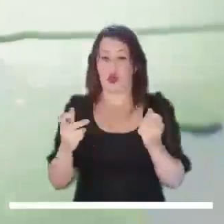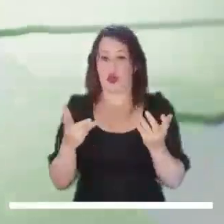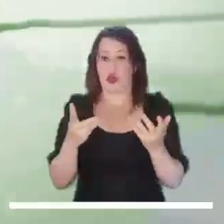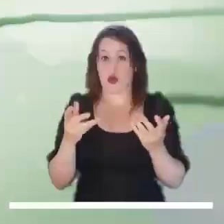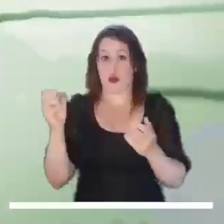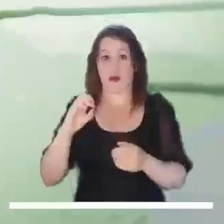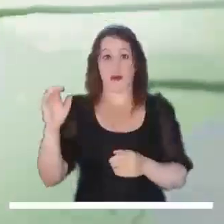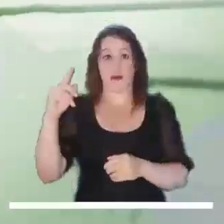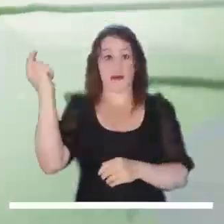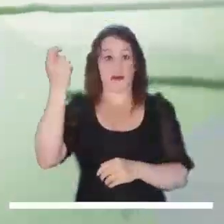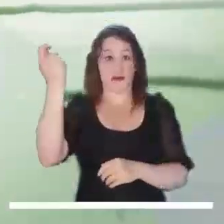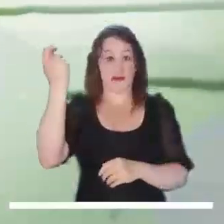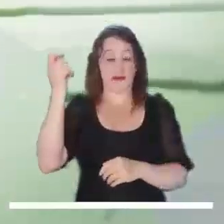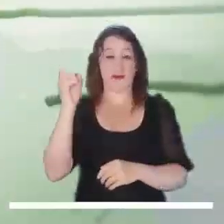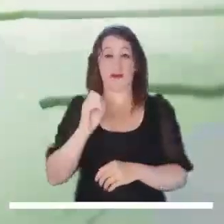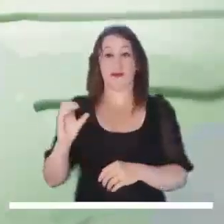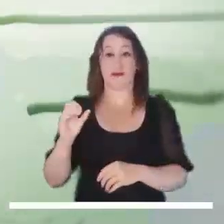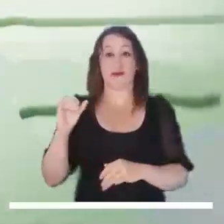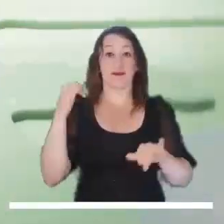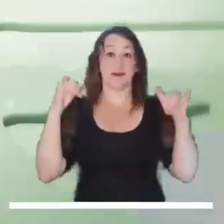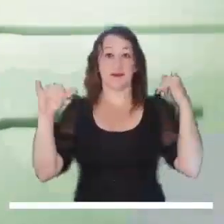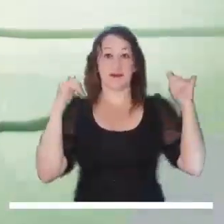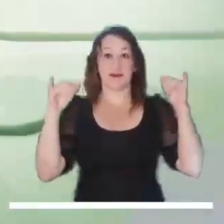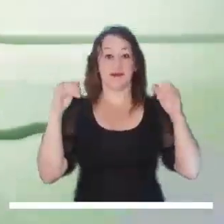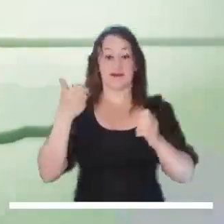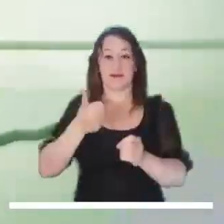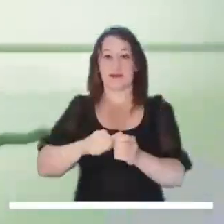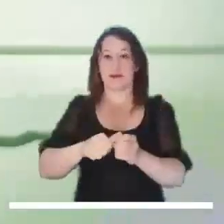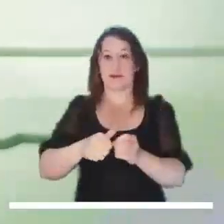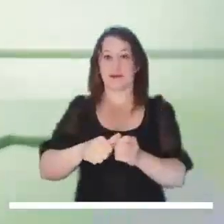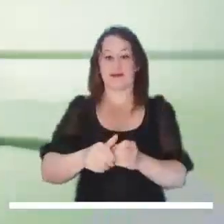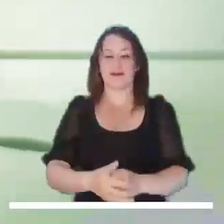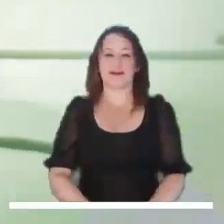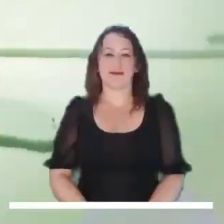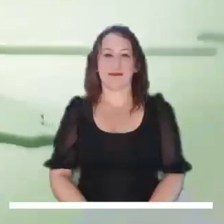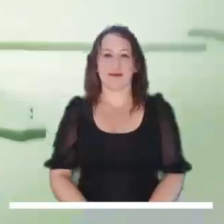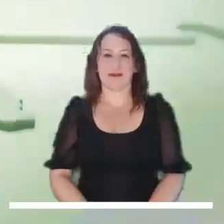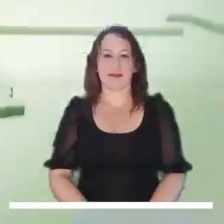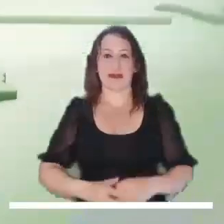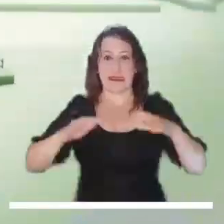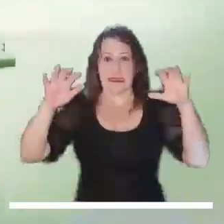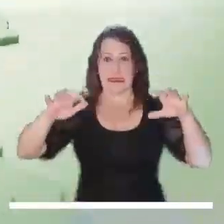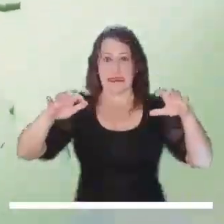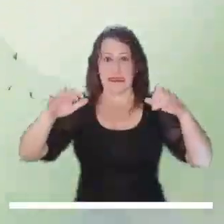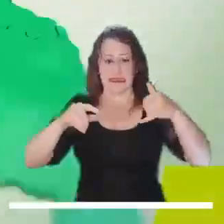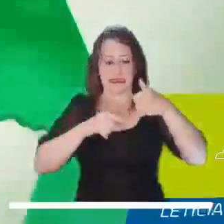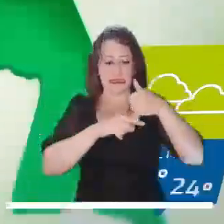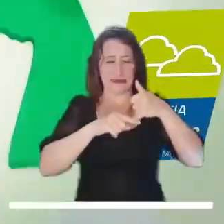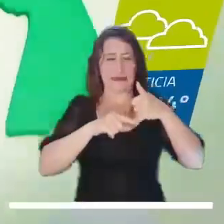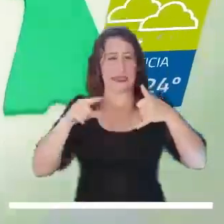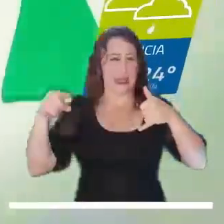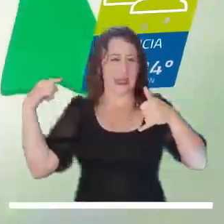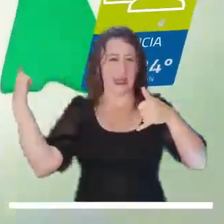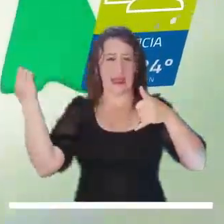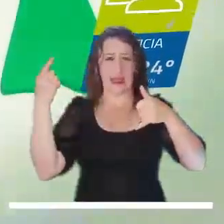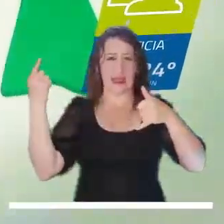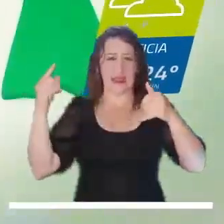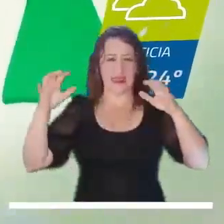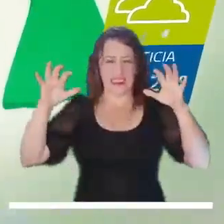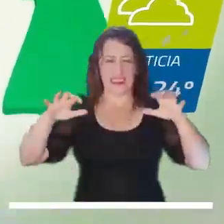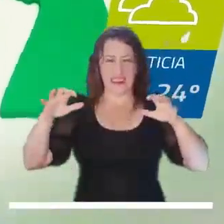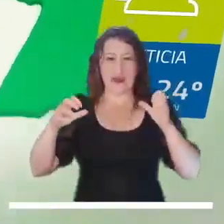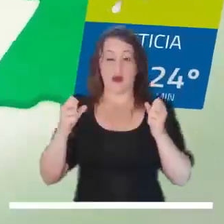lo que podría favorecer la aparición de lluvias moderadas y fuertes en el occidente de Meta, occidente de Casanare y zonas de